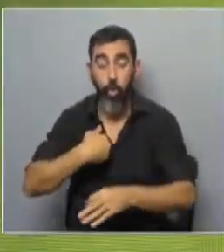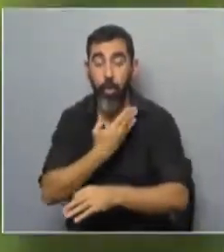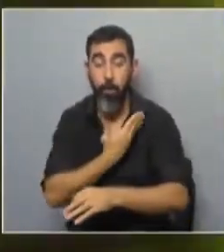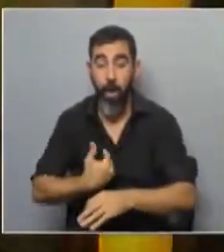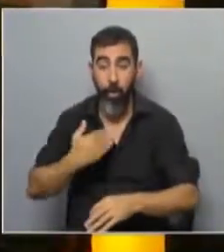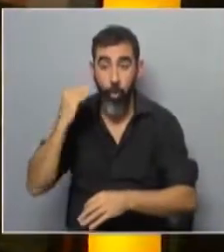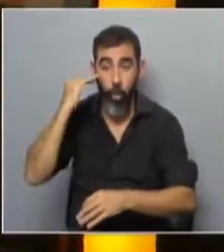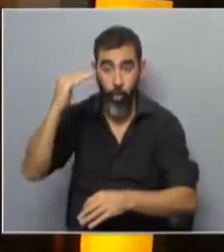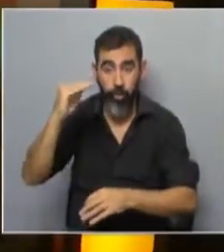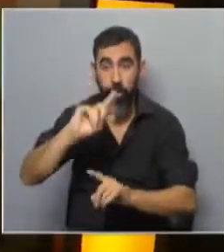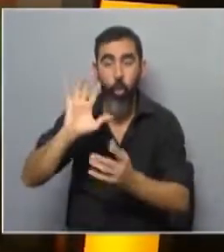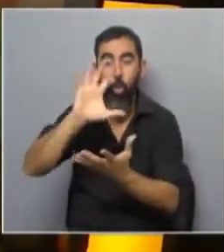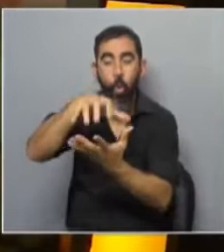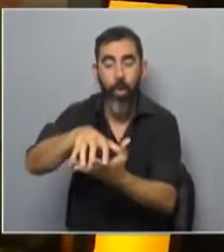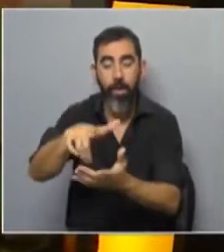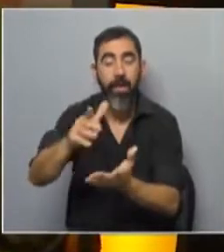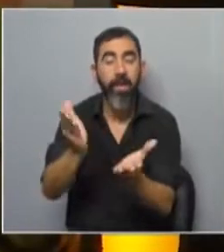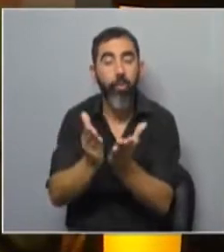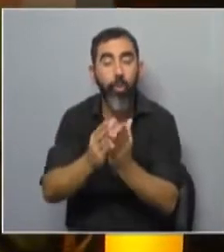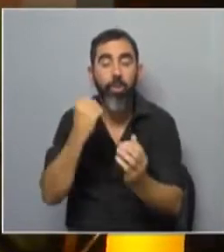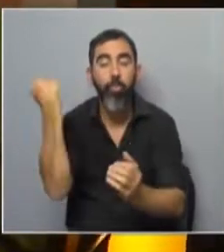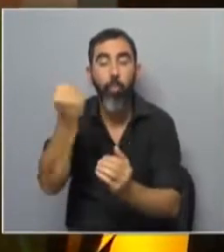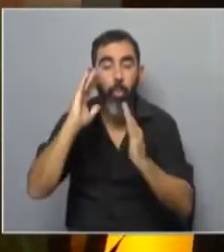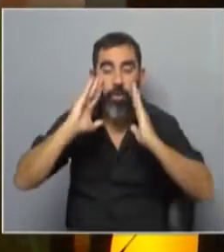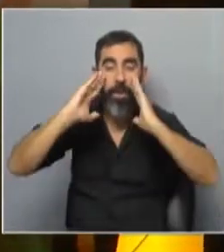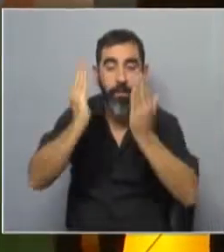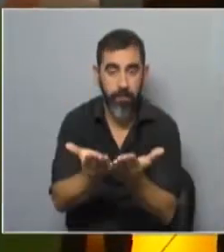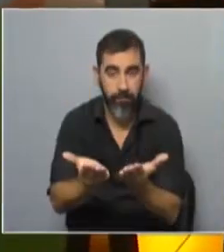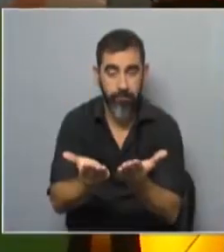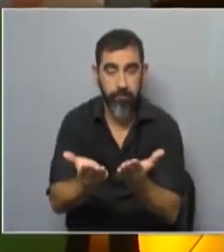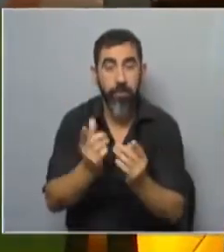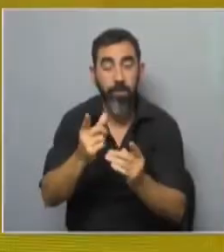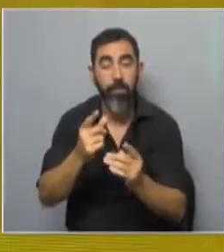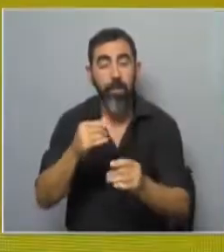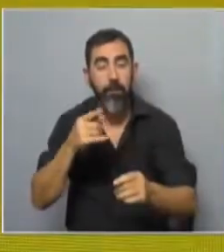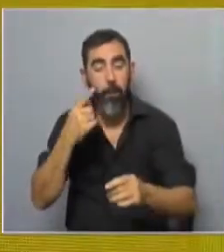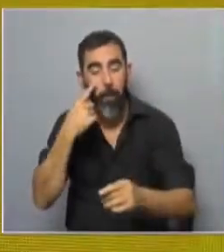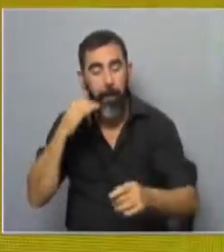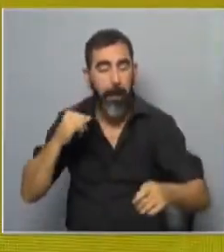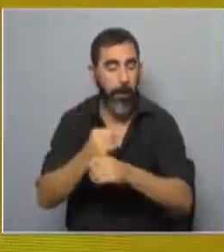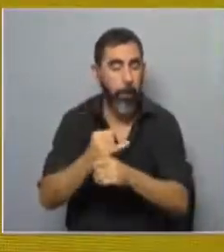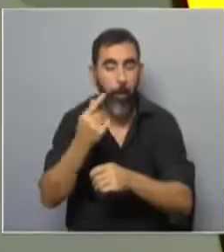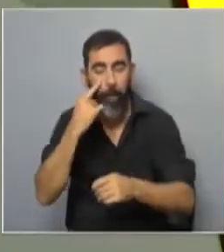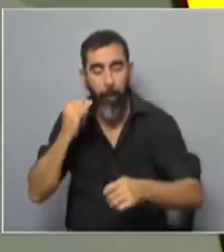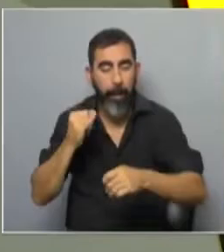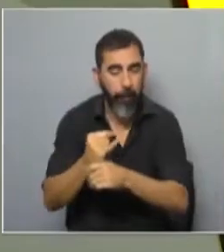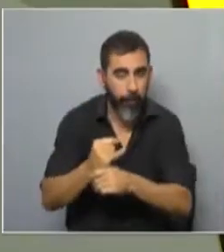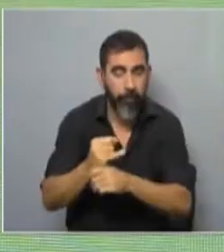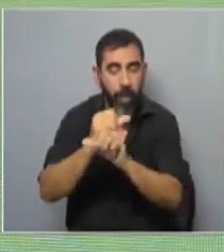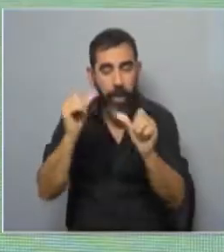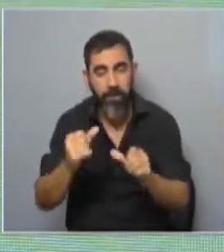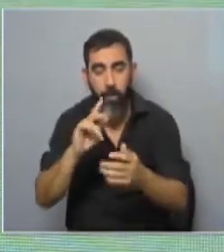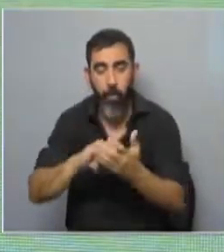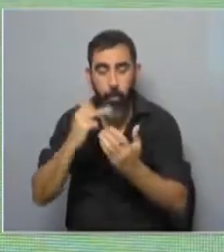es el centro es el estudiante, ¿no? Y también esto del ensayo y error, como Claro, decías tú, bien. el manejar, el hacer